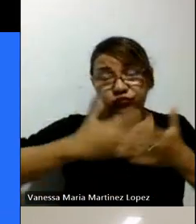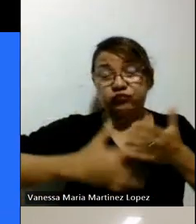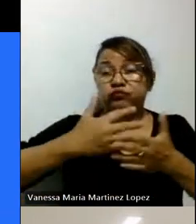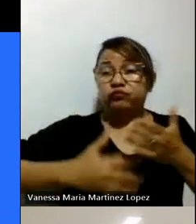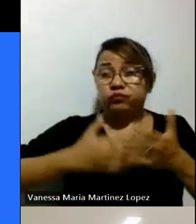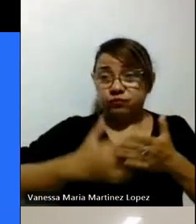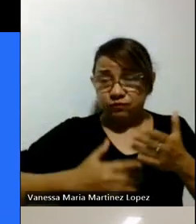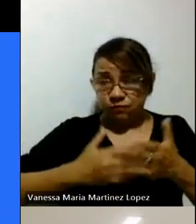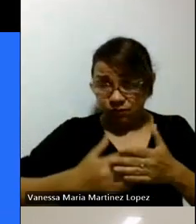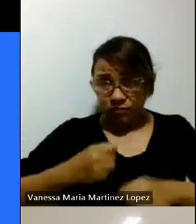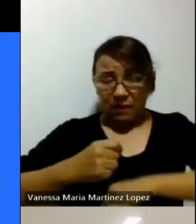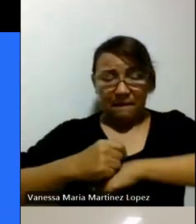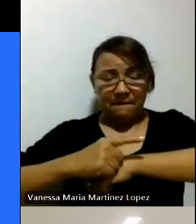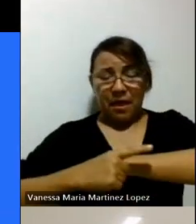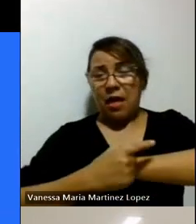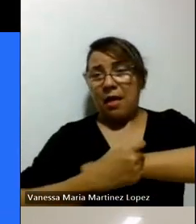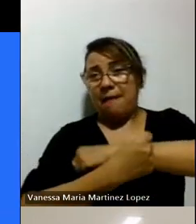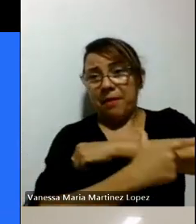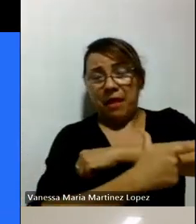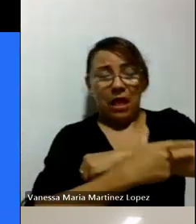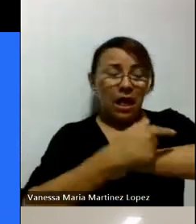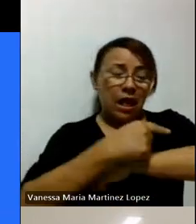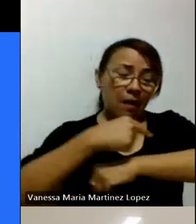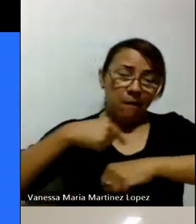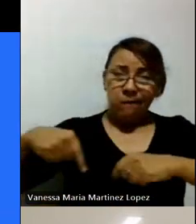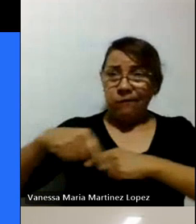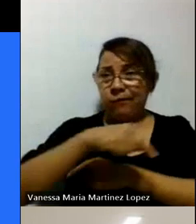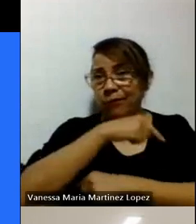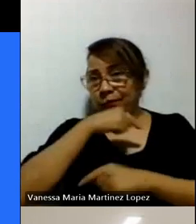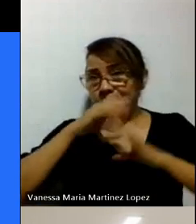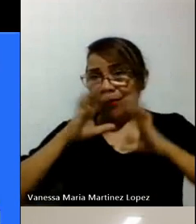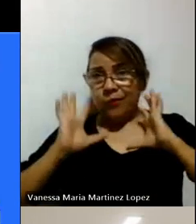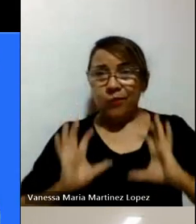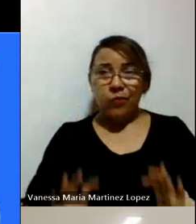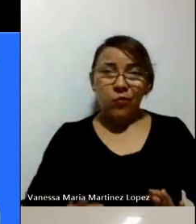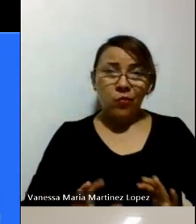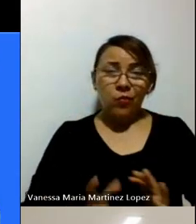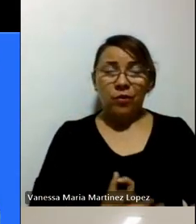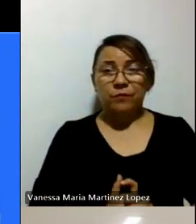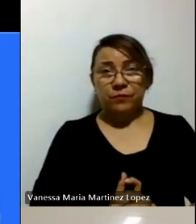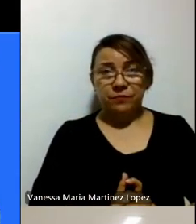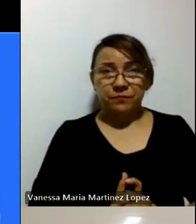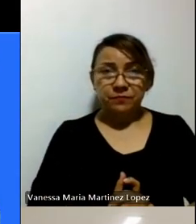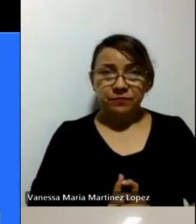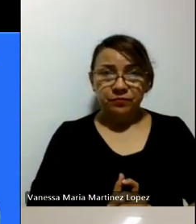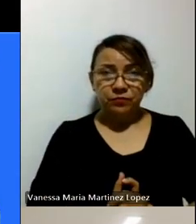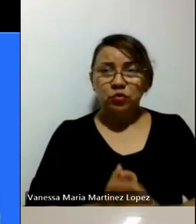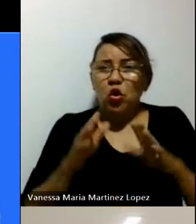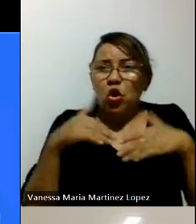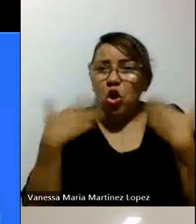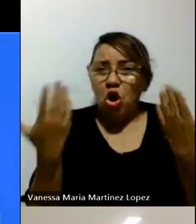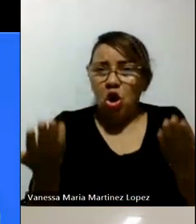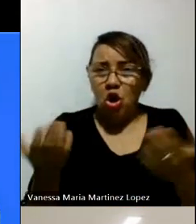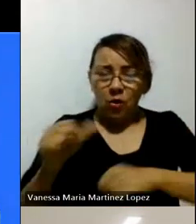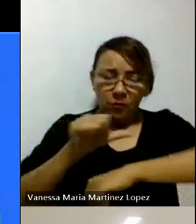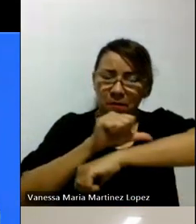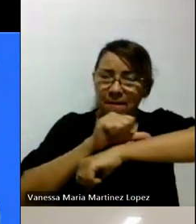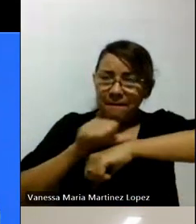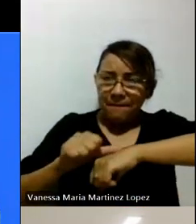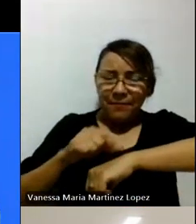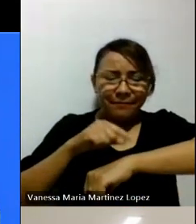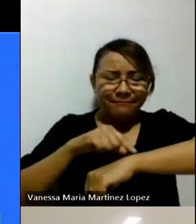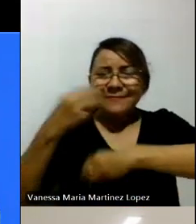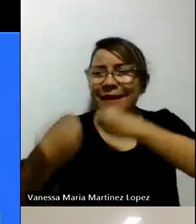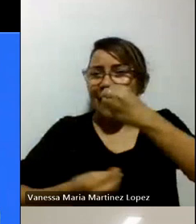estar expuesta en algunos tejidos más profundos en el cuerpo. En cuanto al manejo de las heridas, entonces debemos de